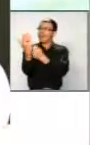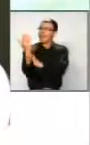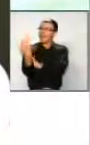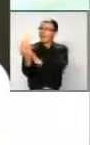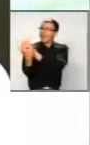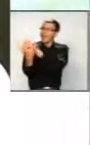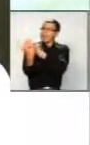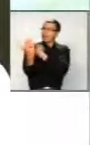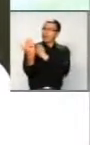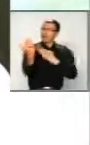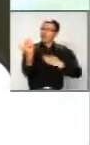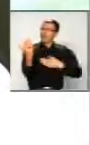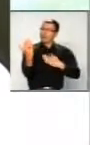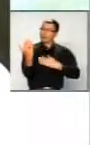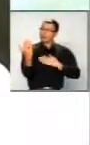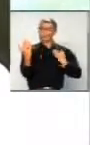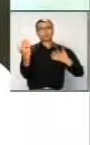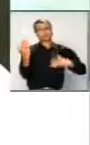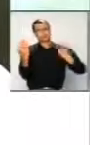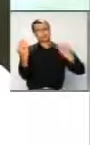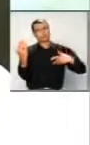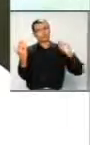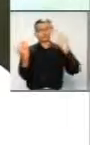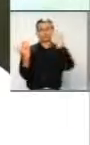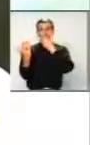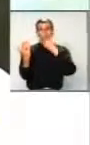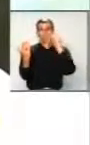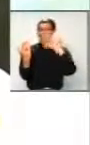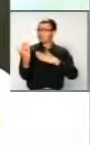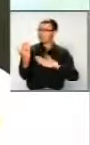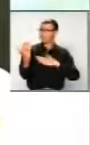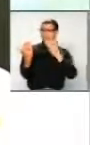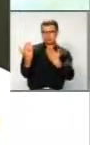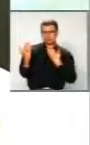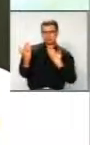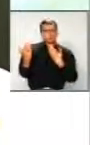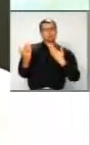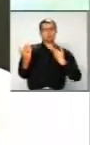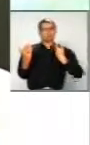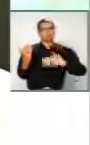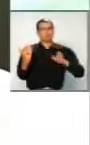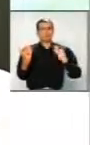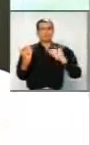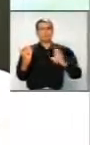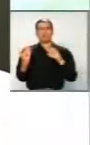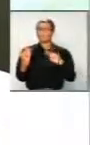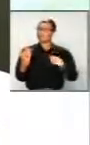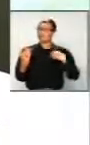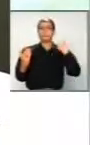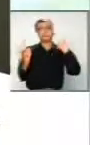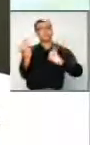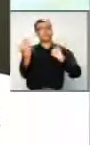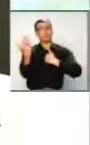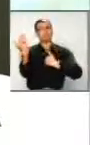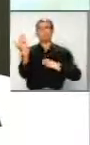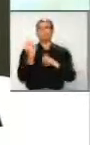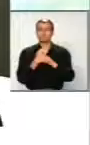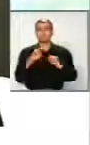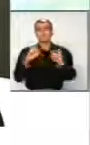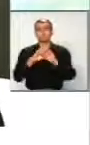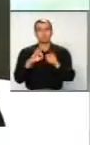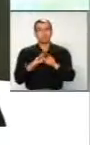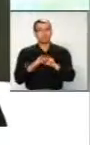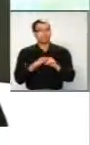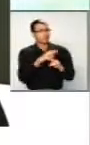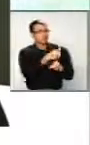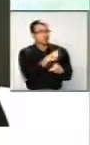amor, bajo sus propios parámetros, qué es lo que ellos quieren, qué es lo que ellos sueñan, qué es lo que ellos desean, y más que lo que me está exigiendo, pidiendo el